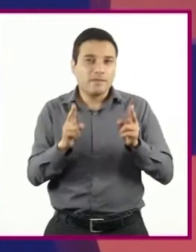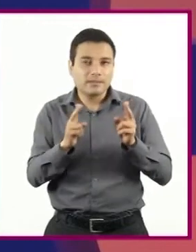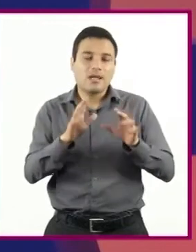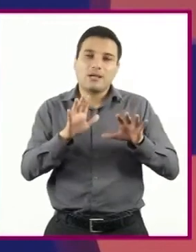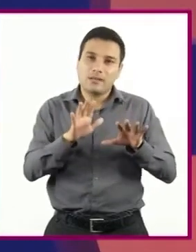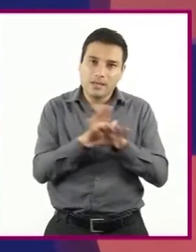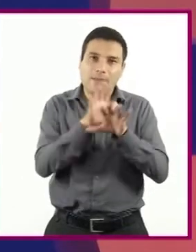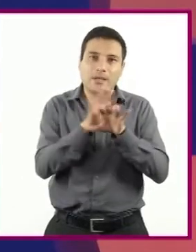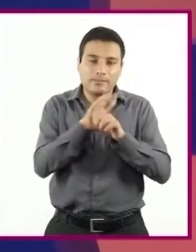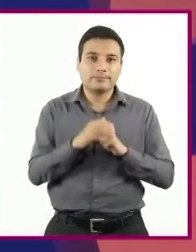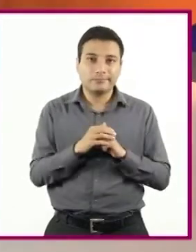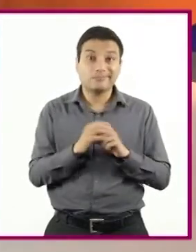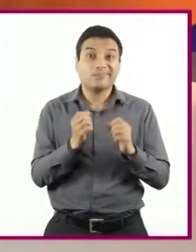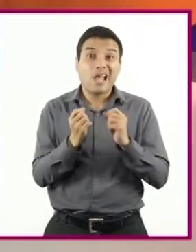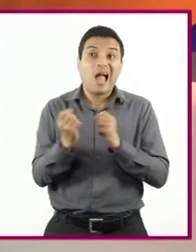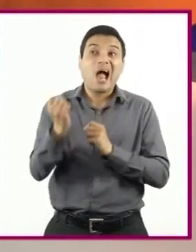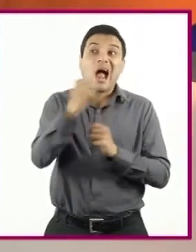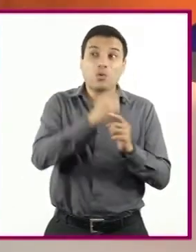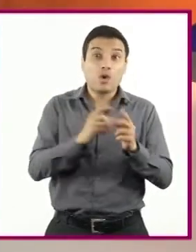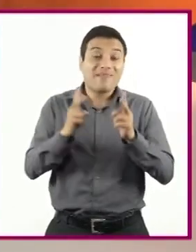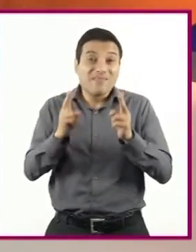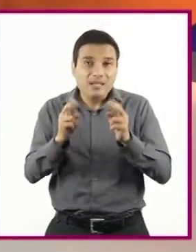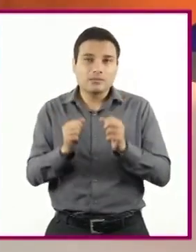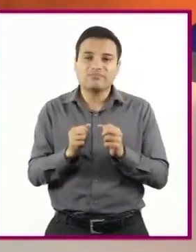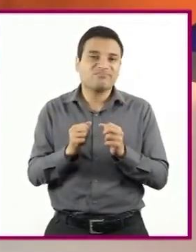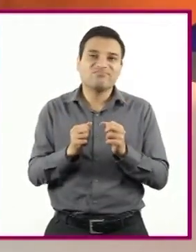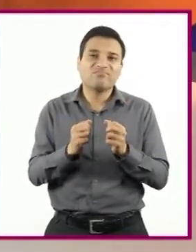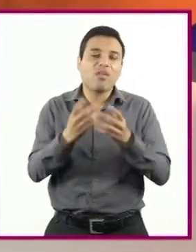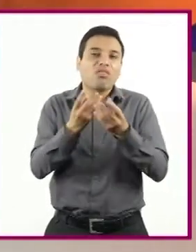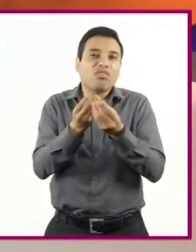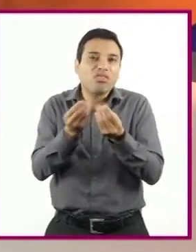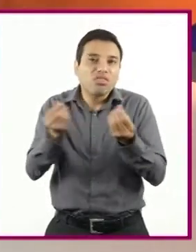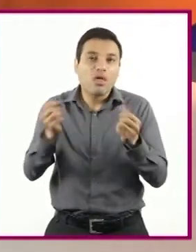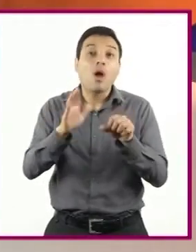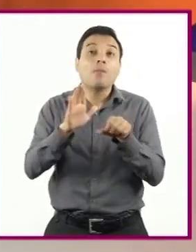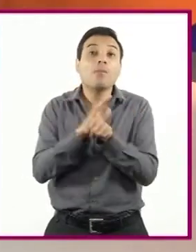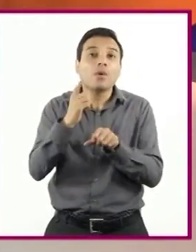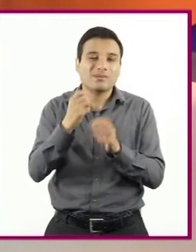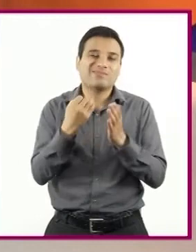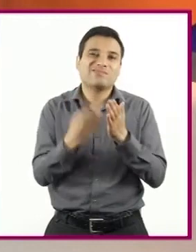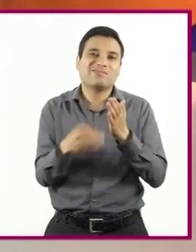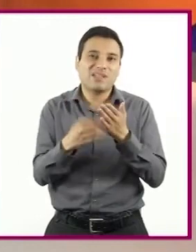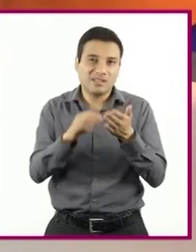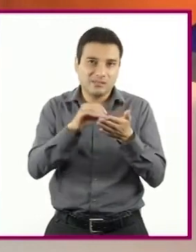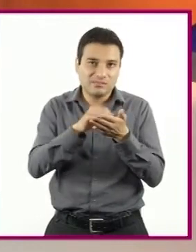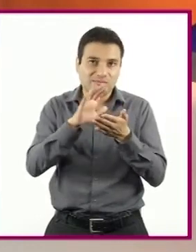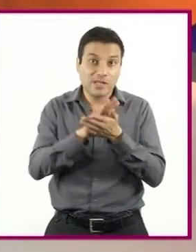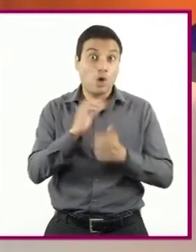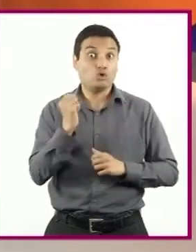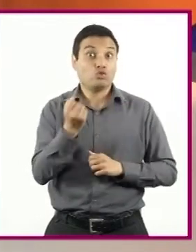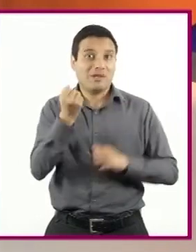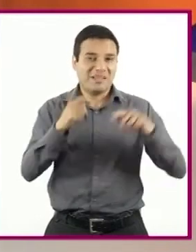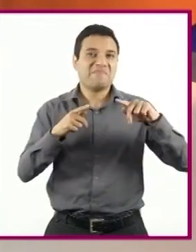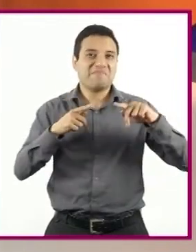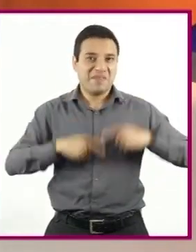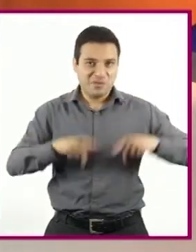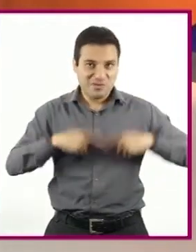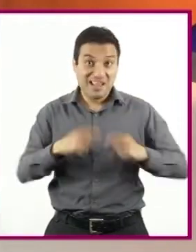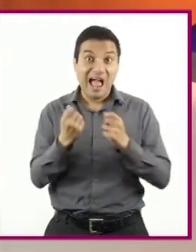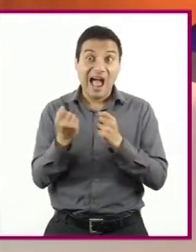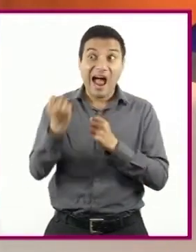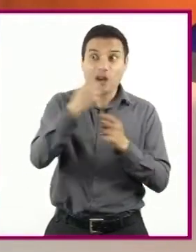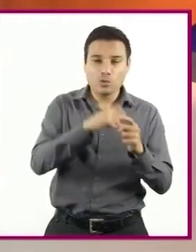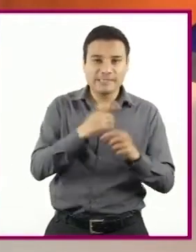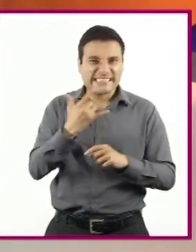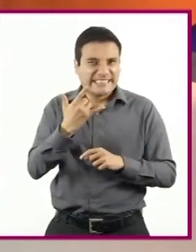y pregones se han perdido en el olvido porque no se registraron. Afortunadamente, existen personas que dedican grandes esfuerzos